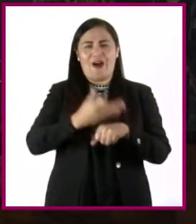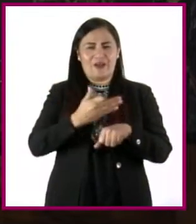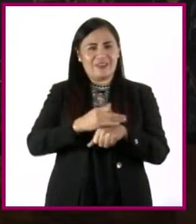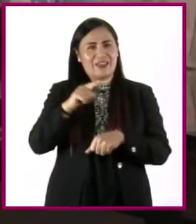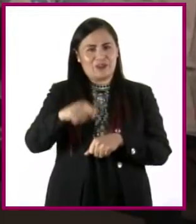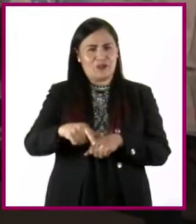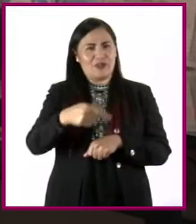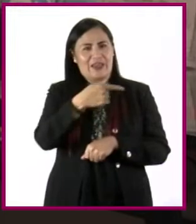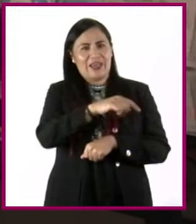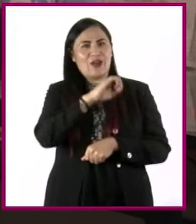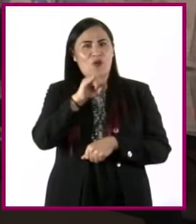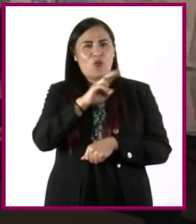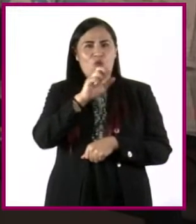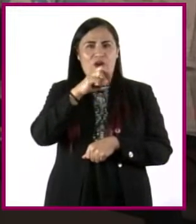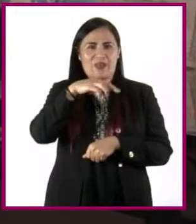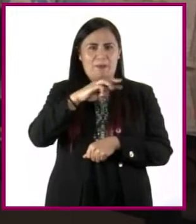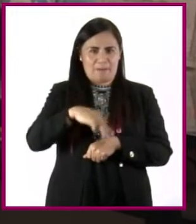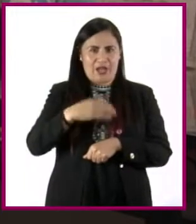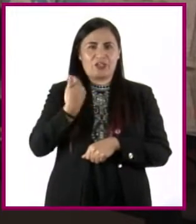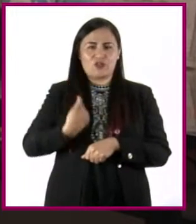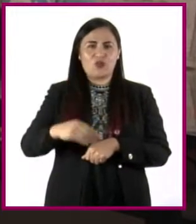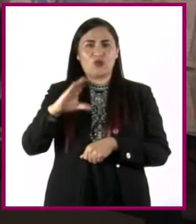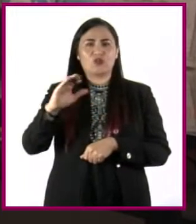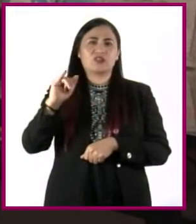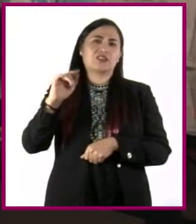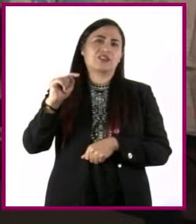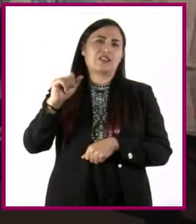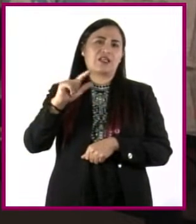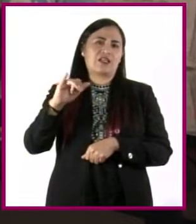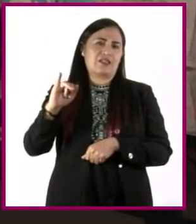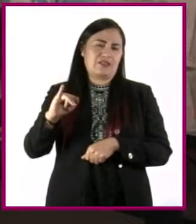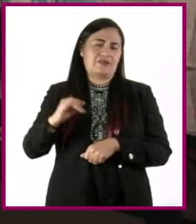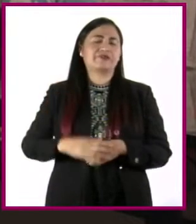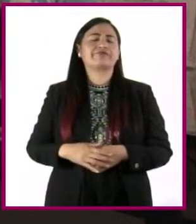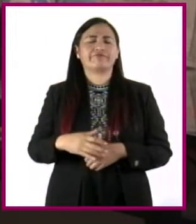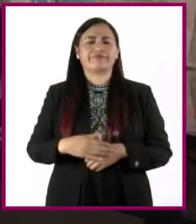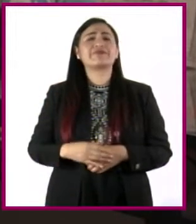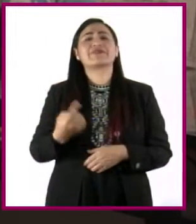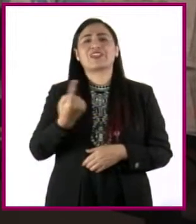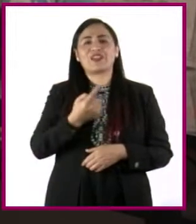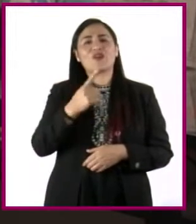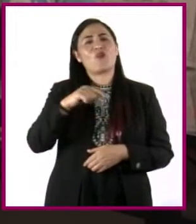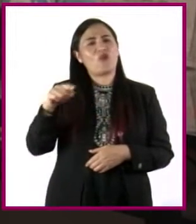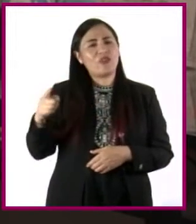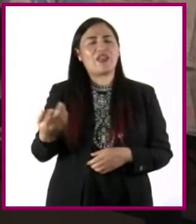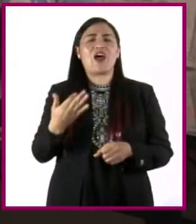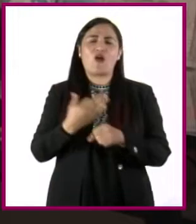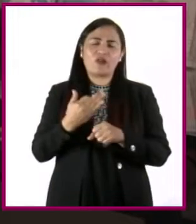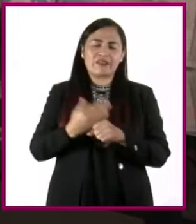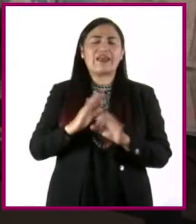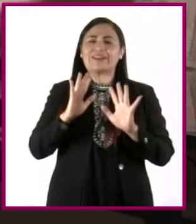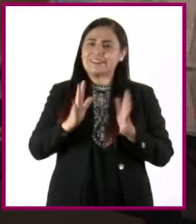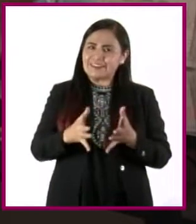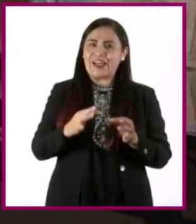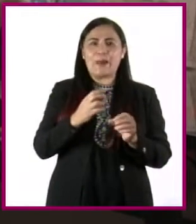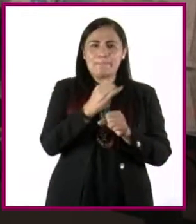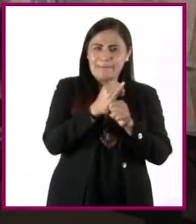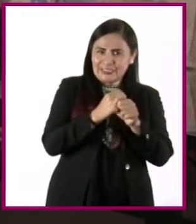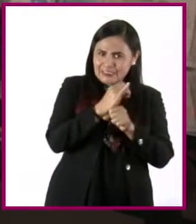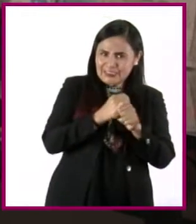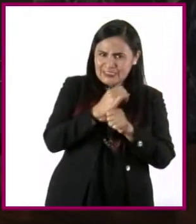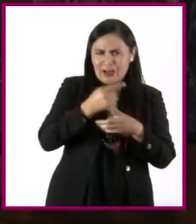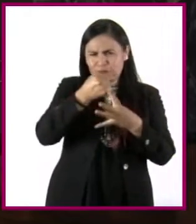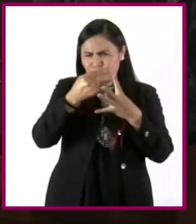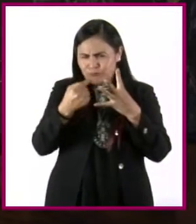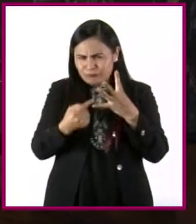brother Juanma. ¿Qué ondita? Aquí listo para platicar, investigar y bueno, alguna otra cosa que surja